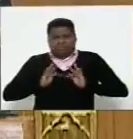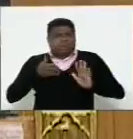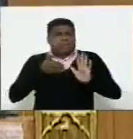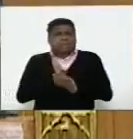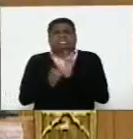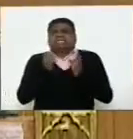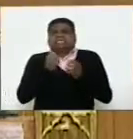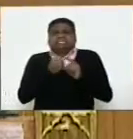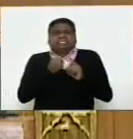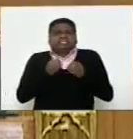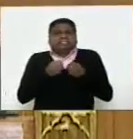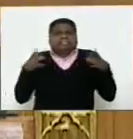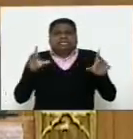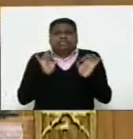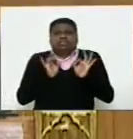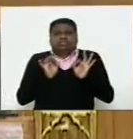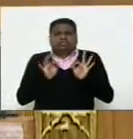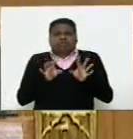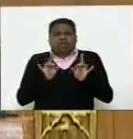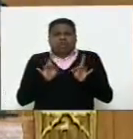dolor.